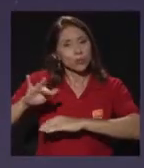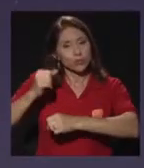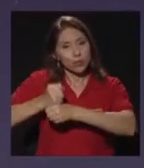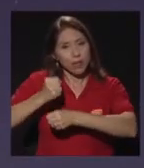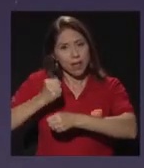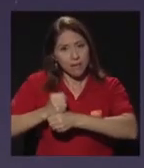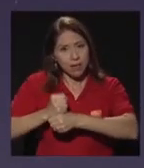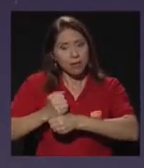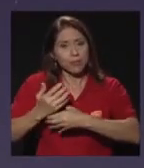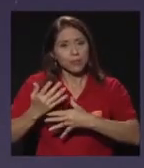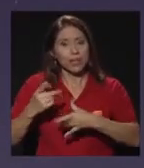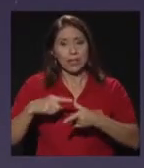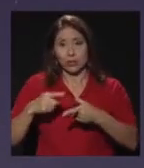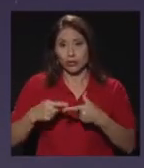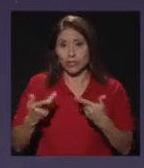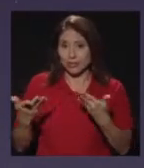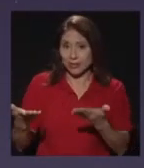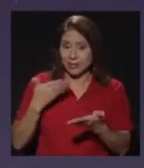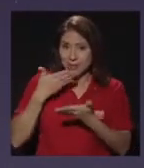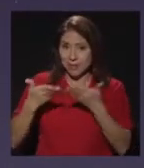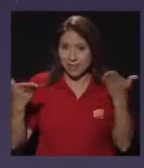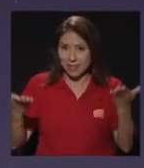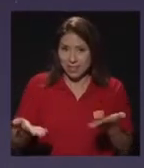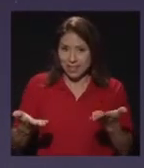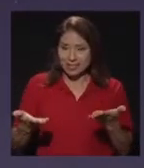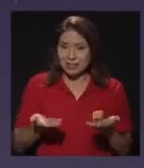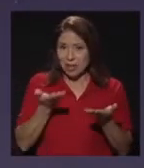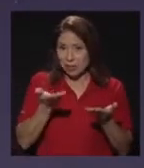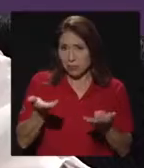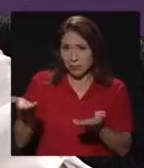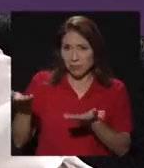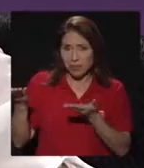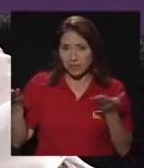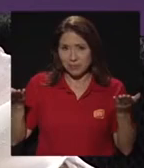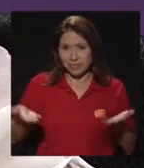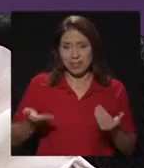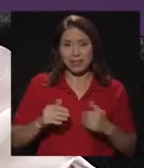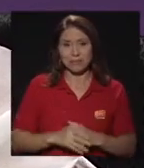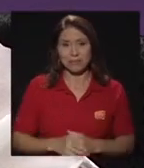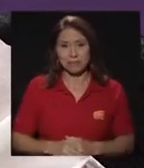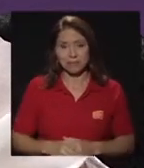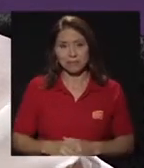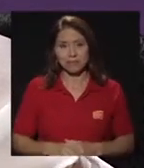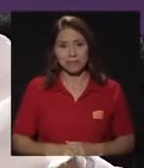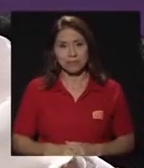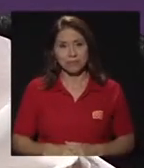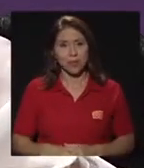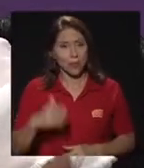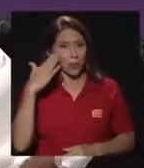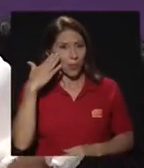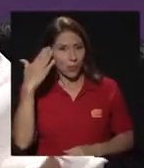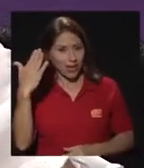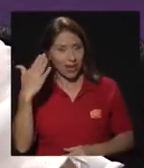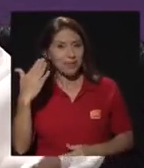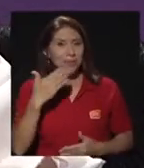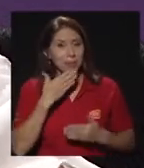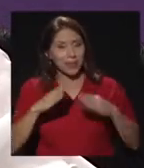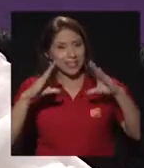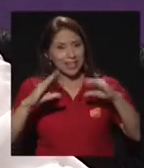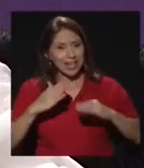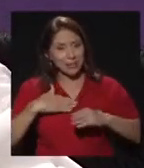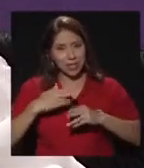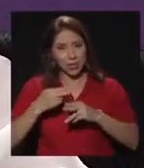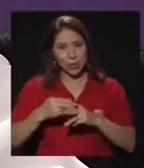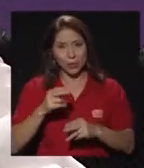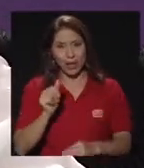hacen. Entonces, bienvenidas, les voy a dar la palabra para que se presenten. Empezamos con vos. Hola, buenas tardes, mi nombre es